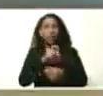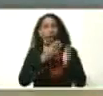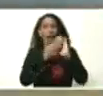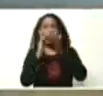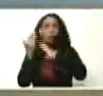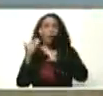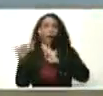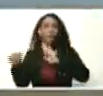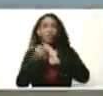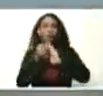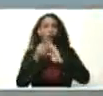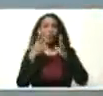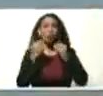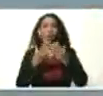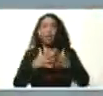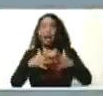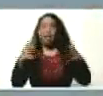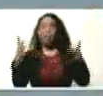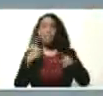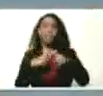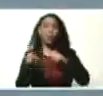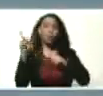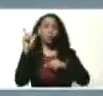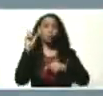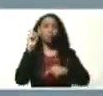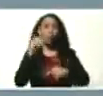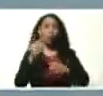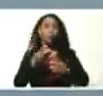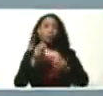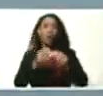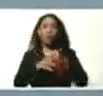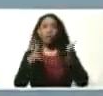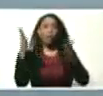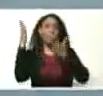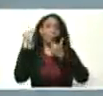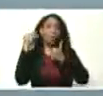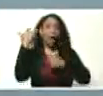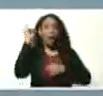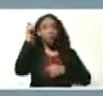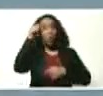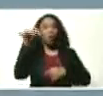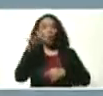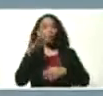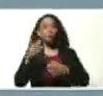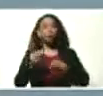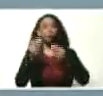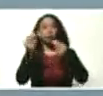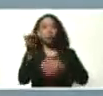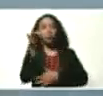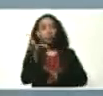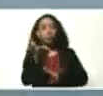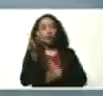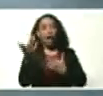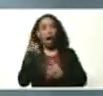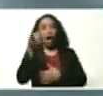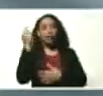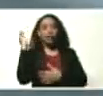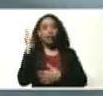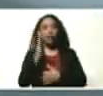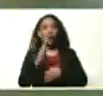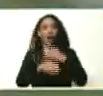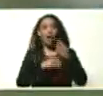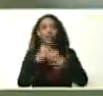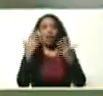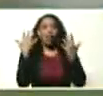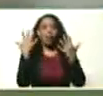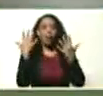comunidad afectada son muy grandes, pero también es muy grande la esperanza que tiene el pueblo depositado en usted, que ayer vino a extender su